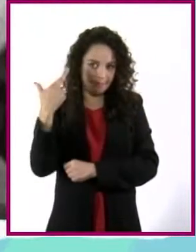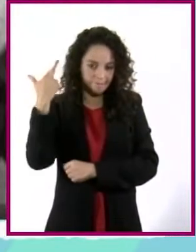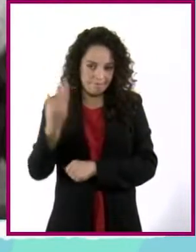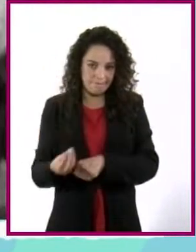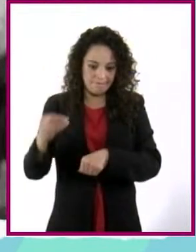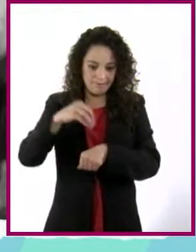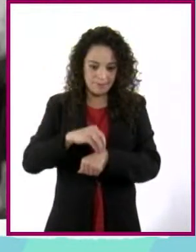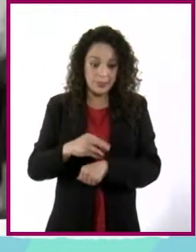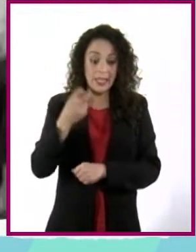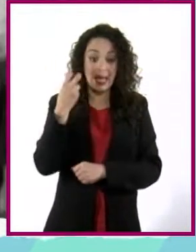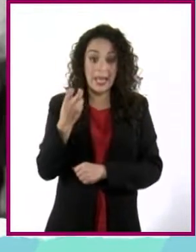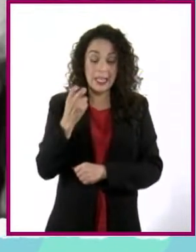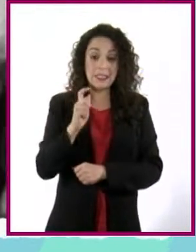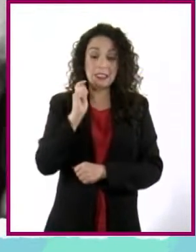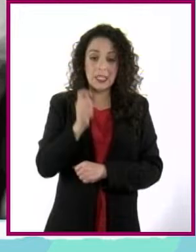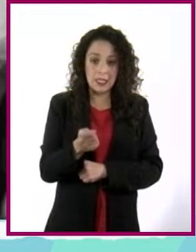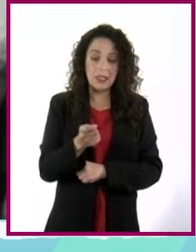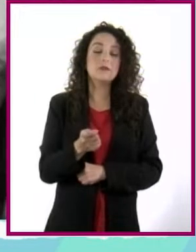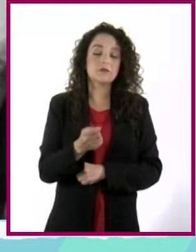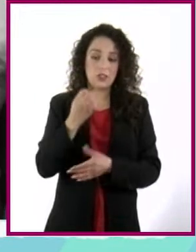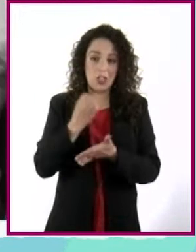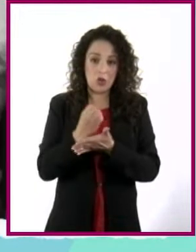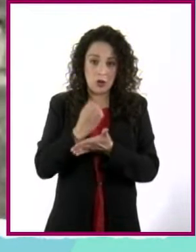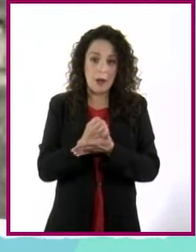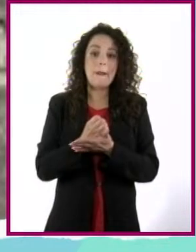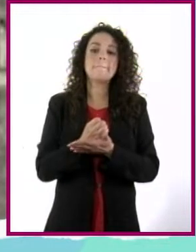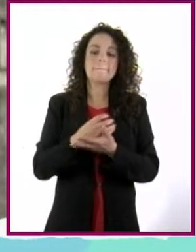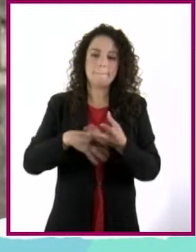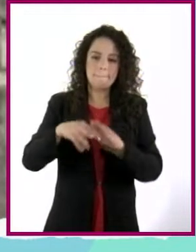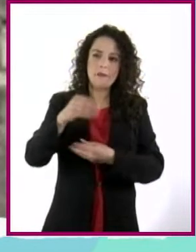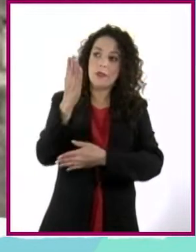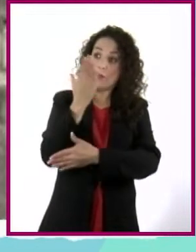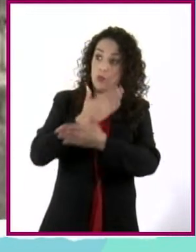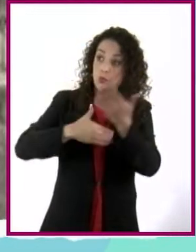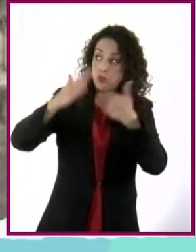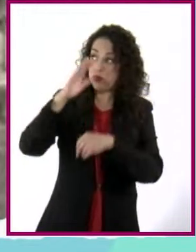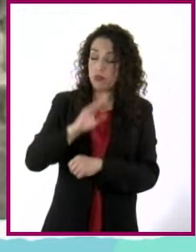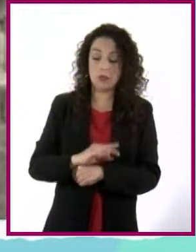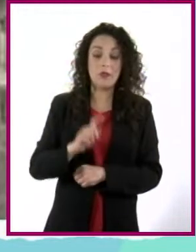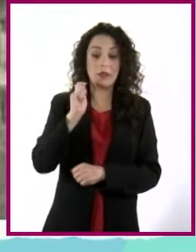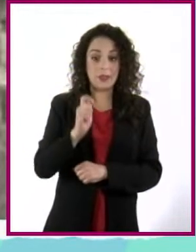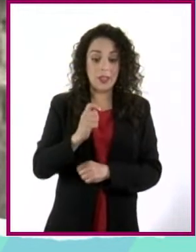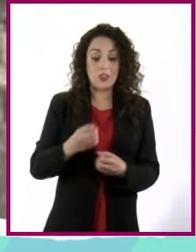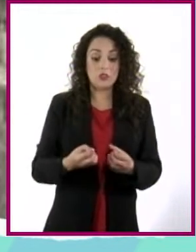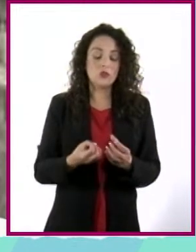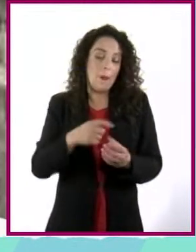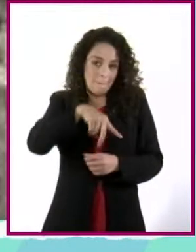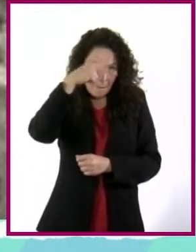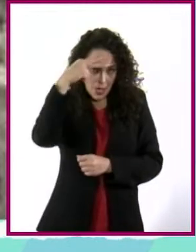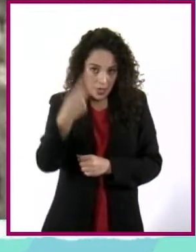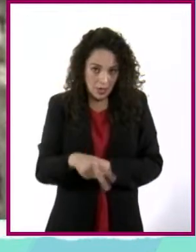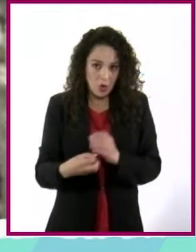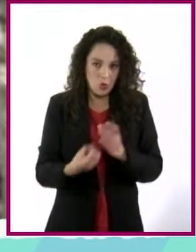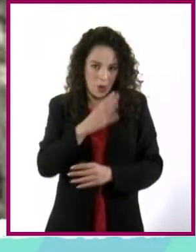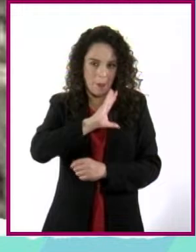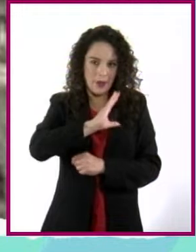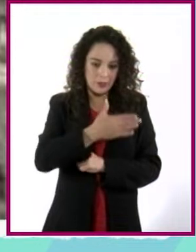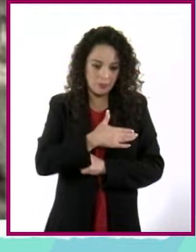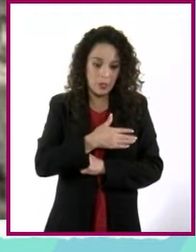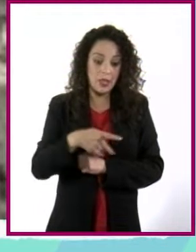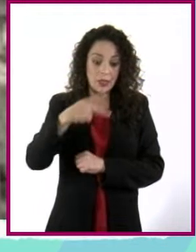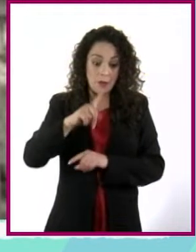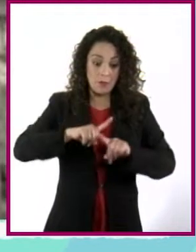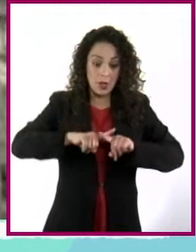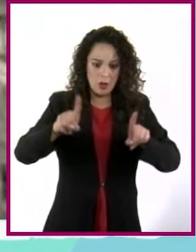acarreó florecimiento económico en la Nueva España, mientras el sentido de pertenencia a un mundo diferente al